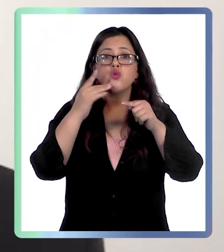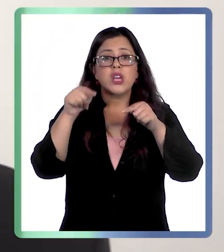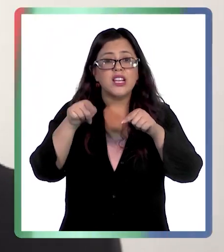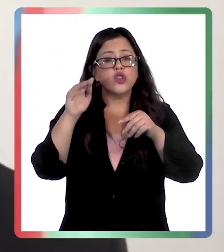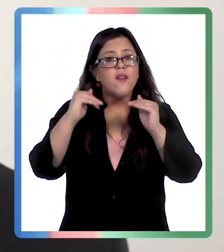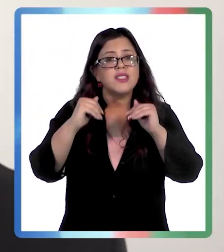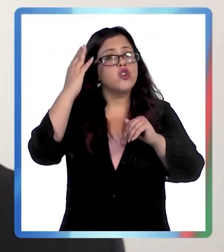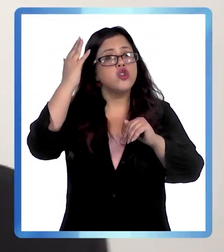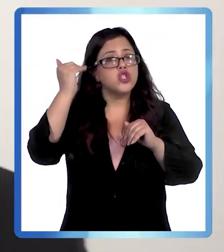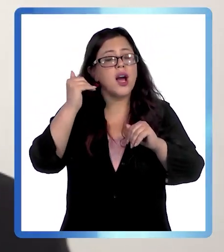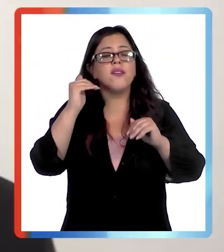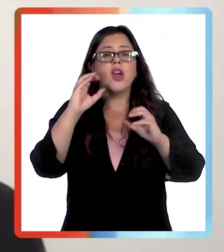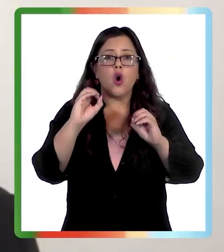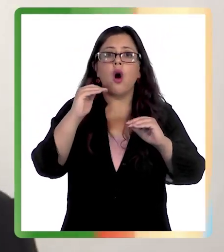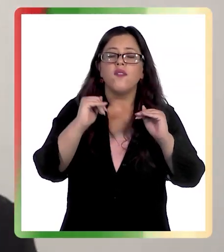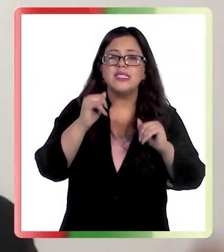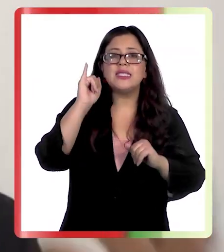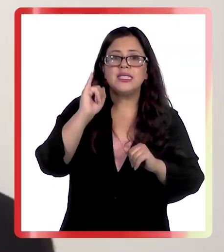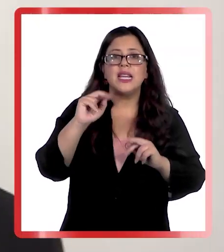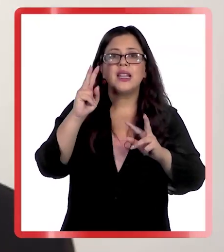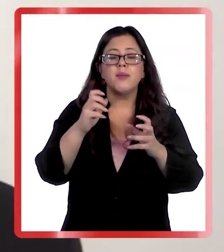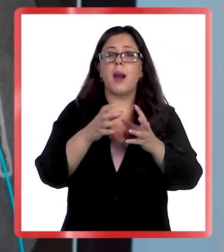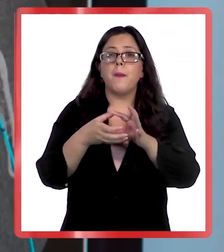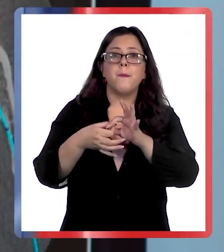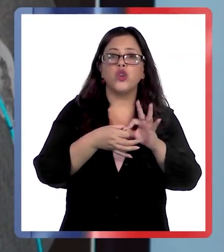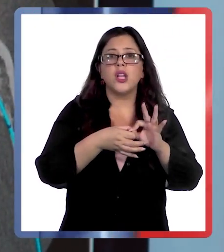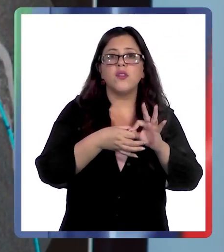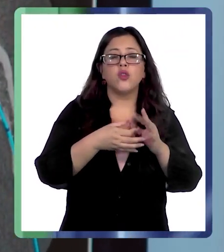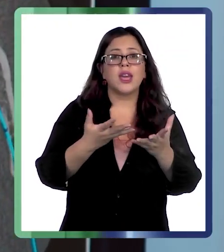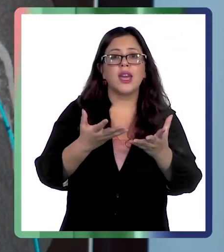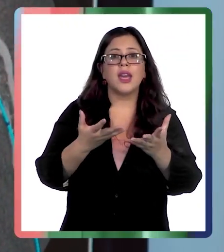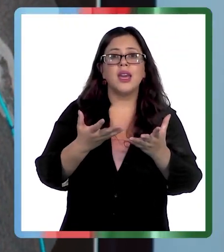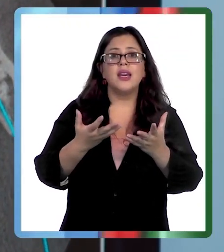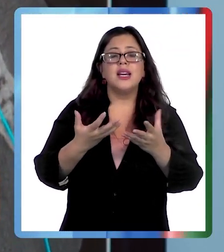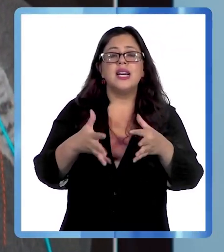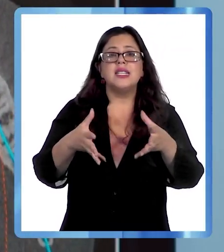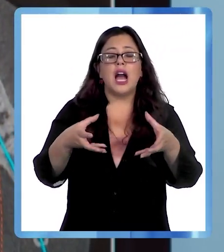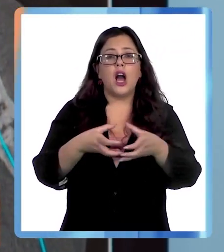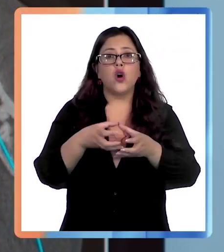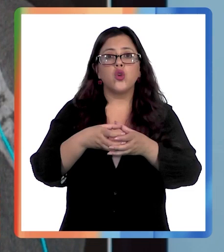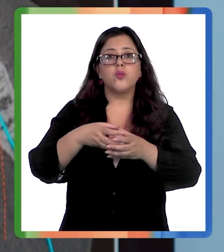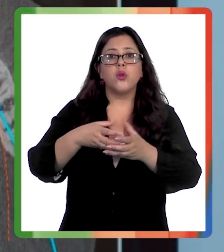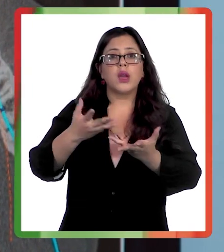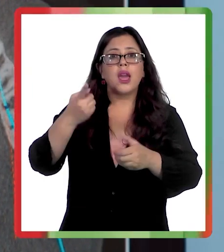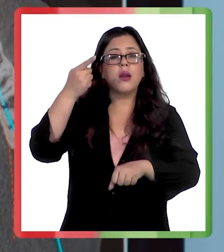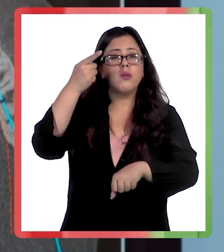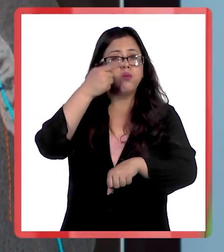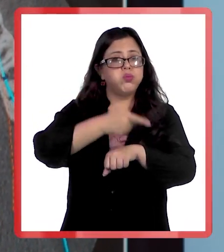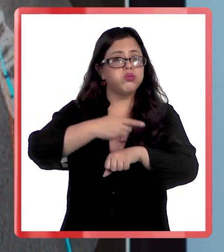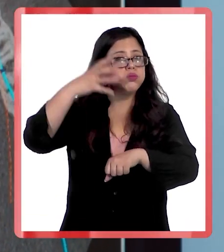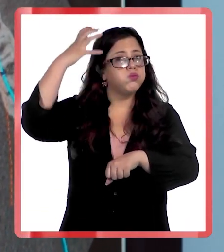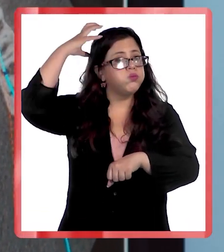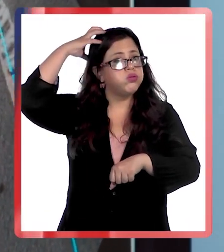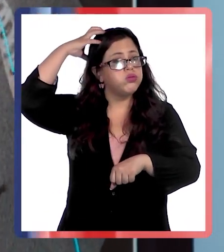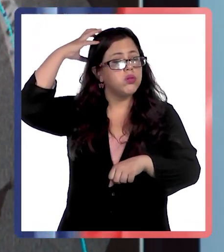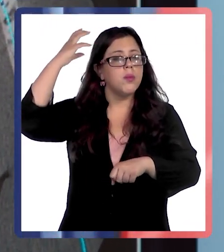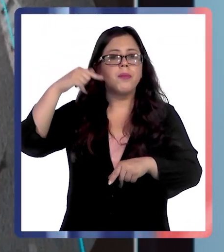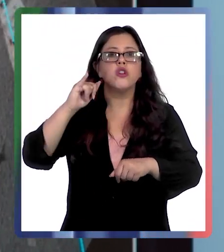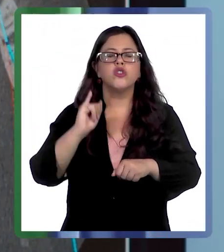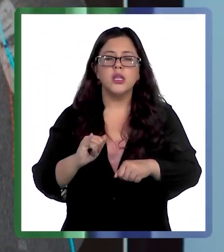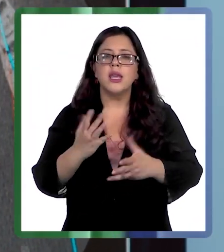inconsciente o a veces consciente producido por el sistema nervioso pero sí lo que voy a producir es